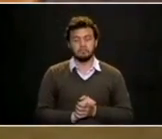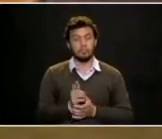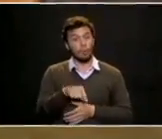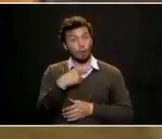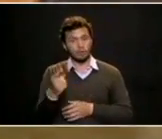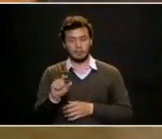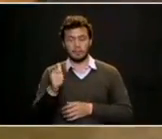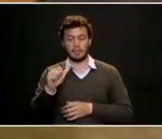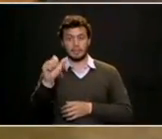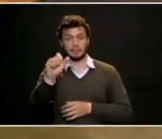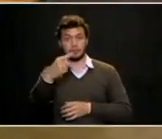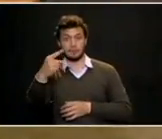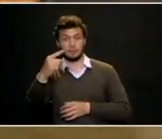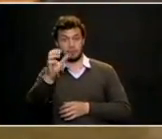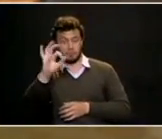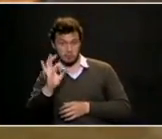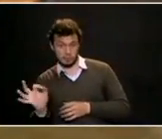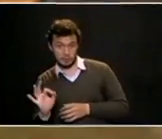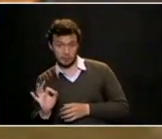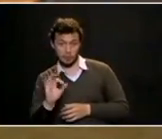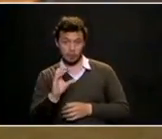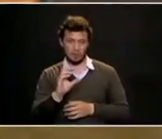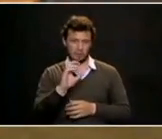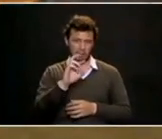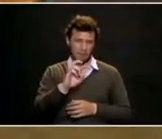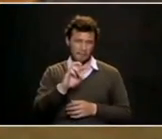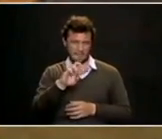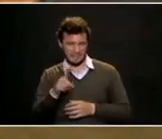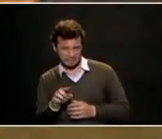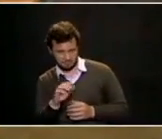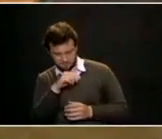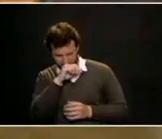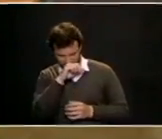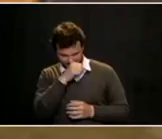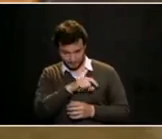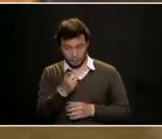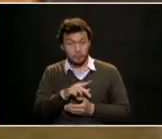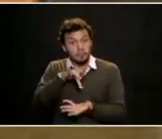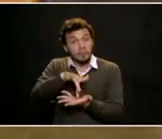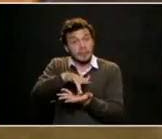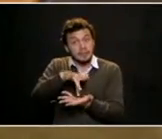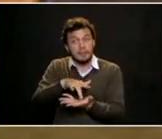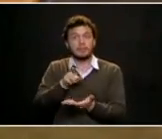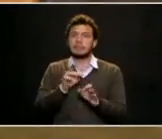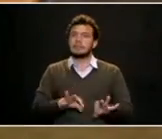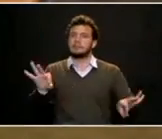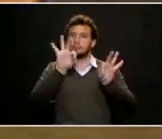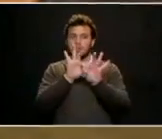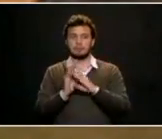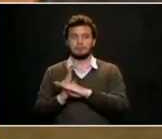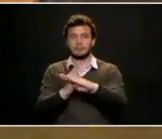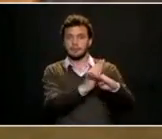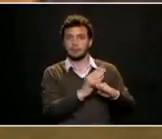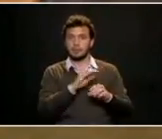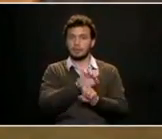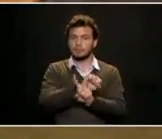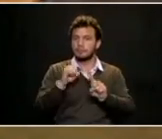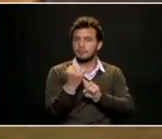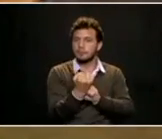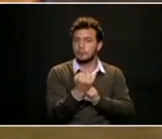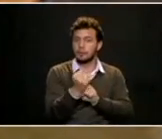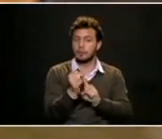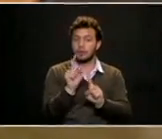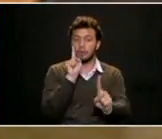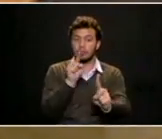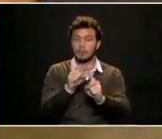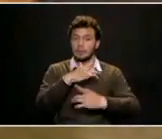y el 4% del Sistema General de Participación, podemos tener un sistema general de seguridad social en salud basado en la promoción y